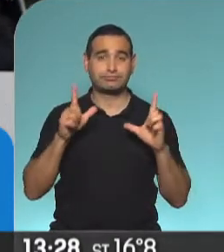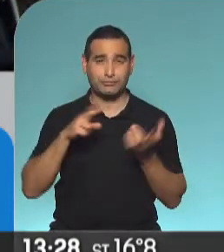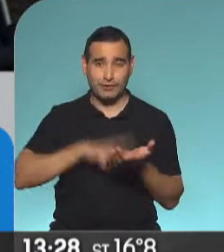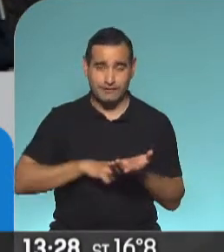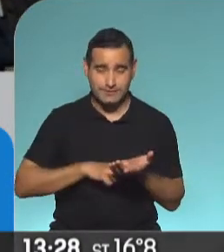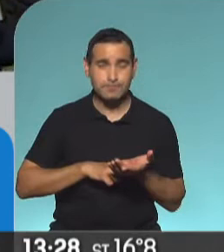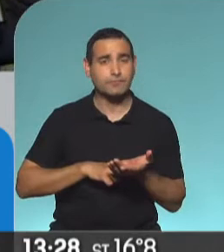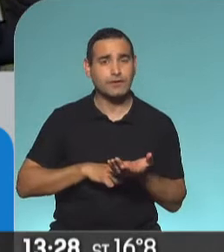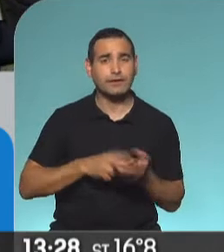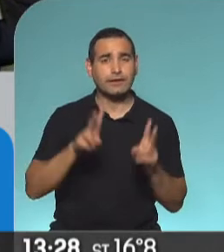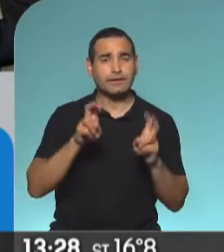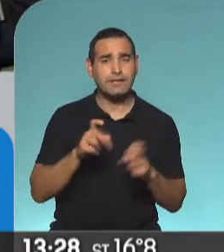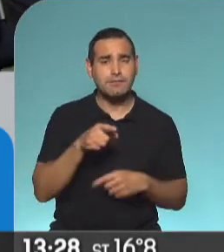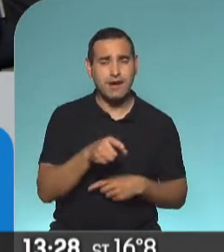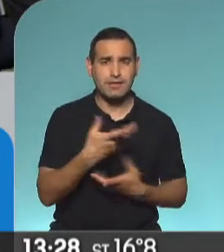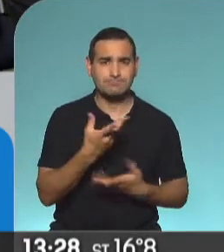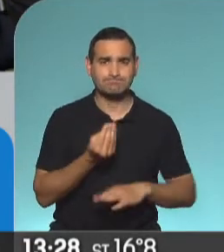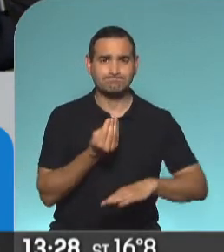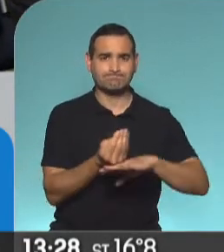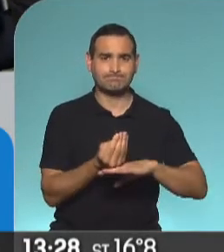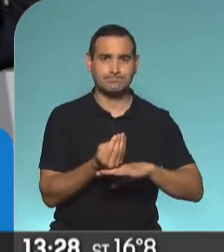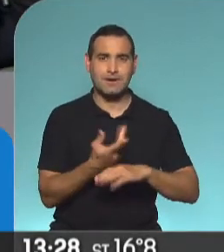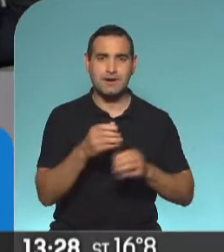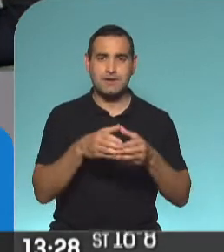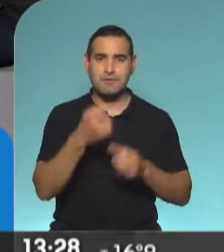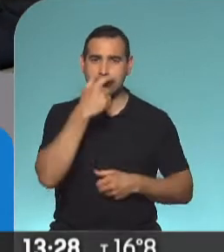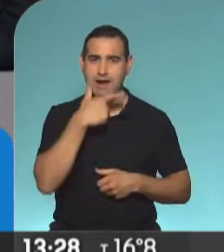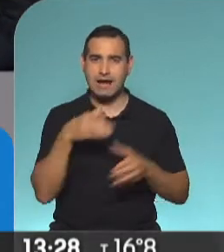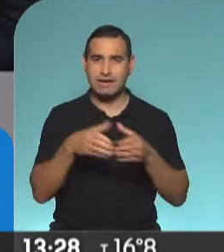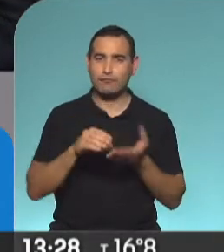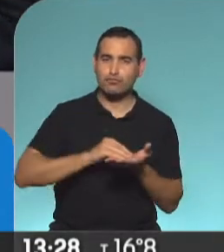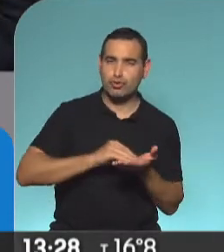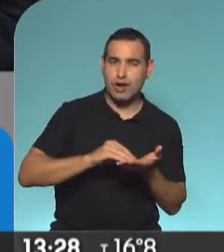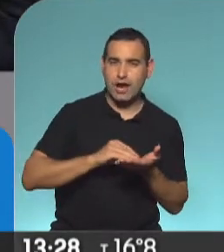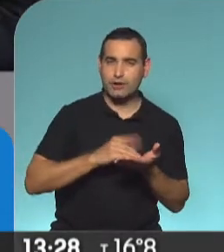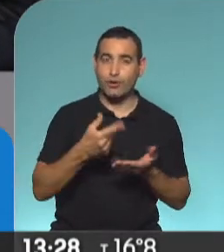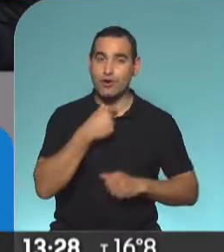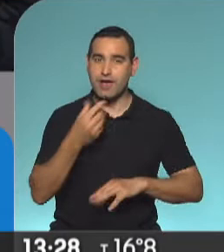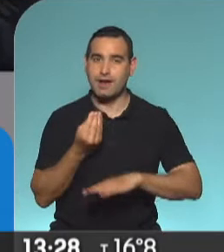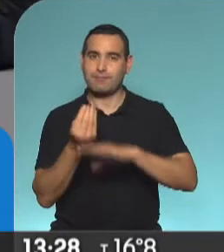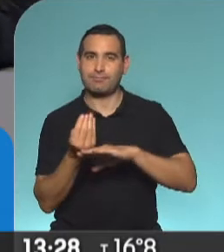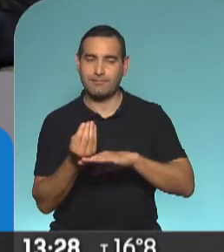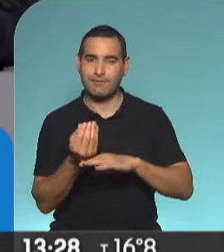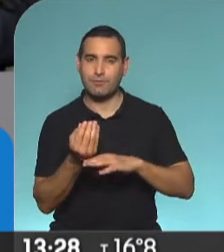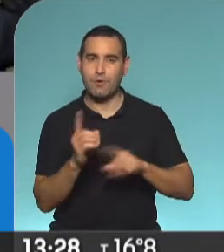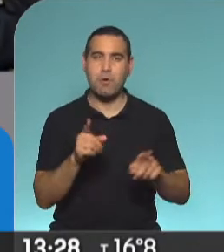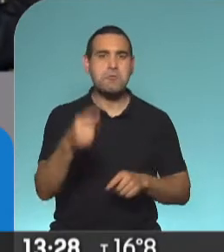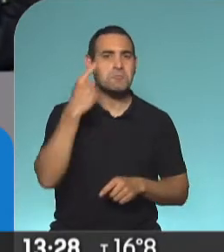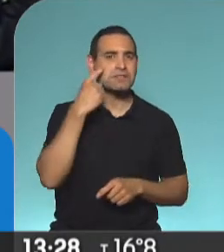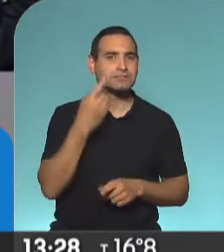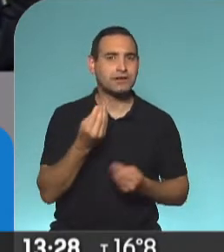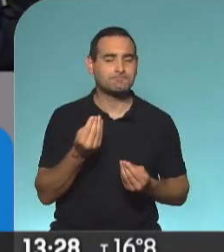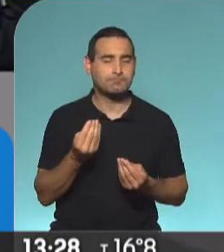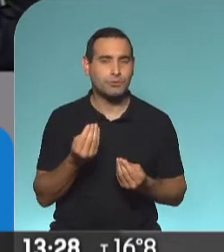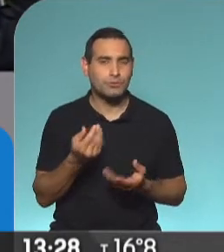nuevamente, el tema del reposicionamiento, ¿no? El Macri funcionario, el Macri candidato. ¿Cómo ve usted esta